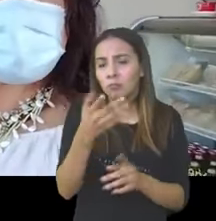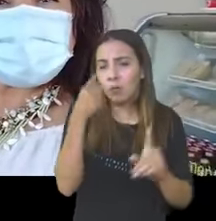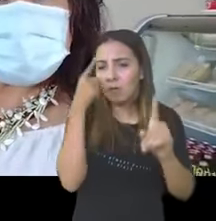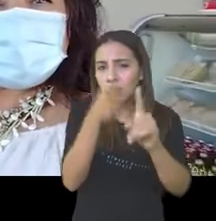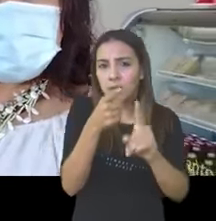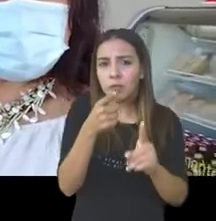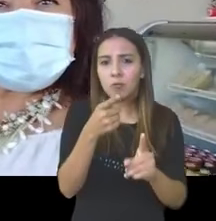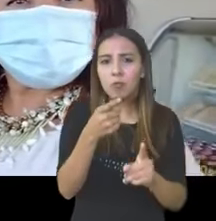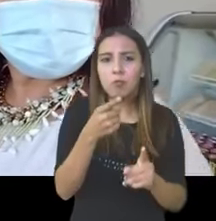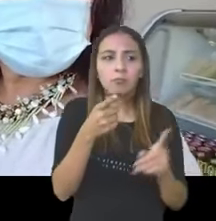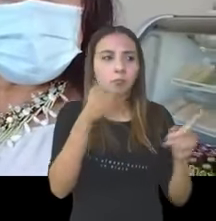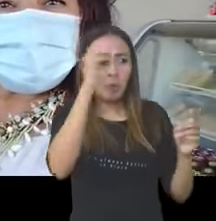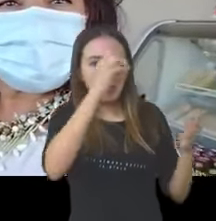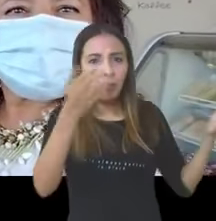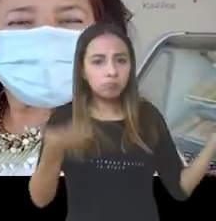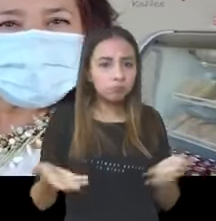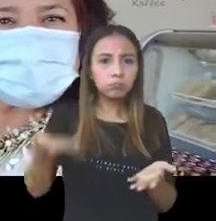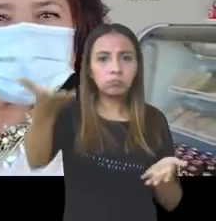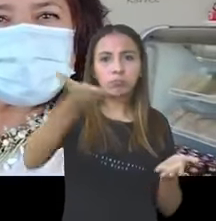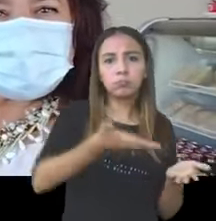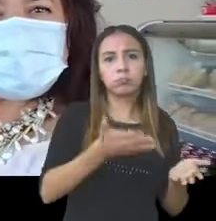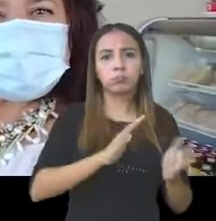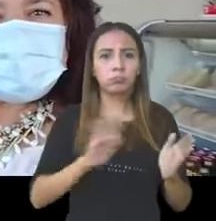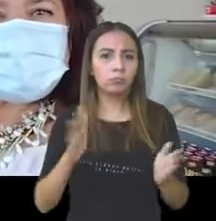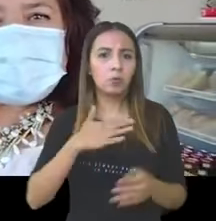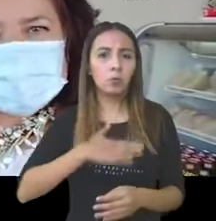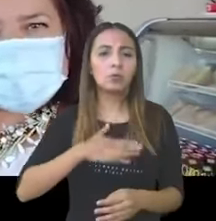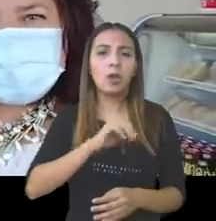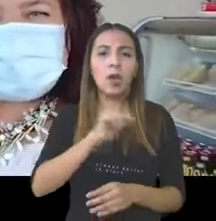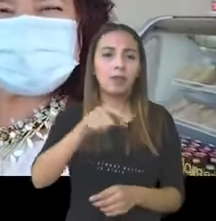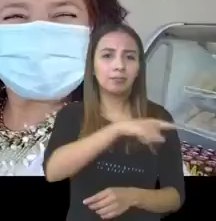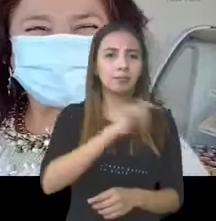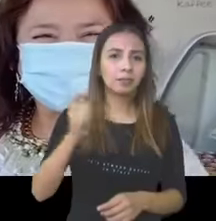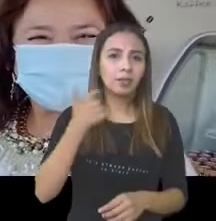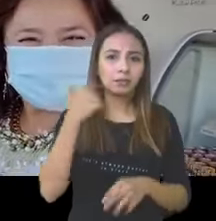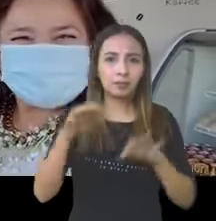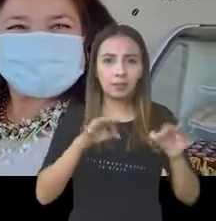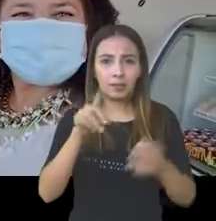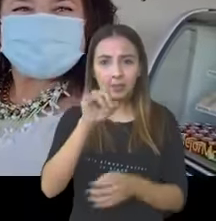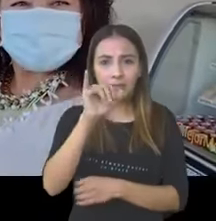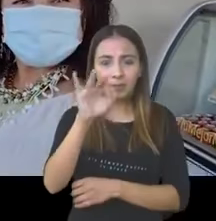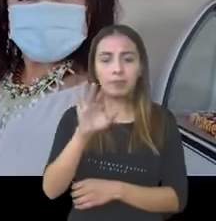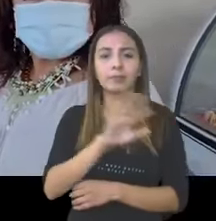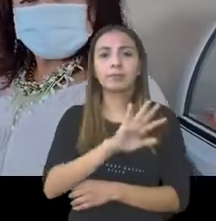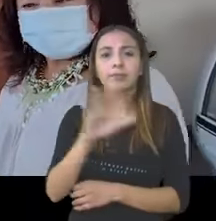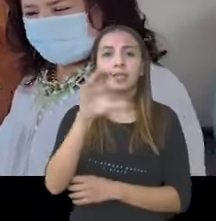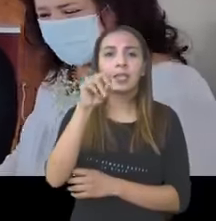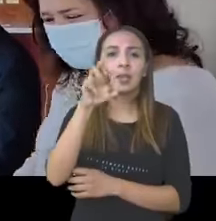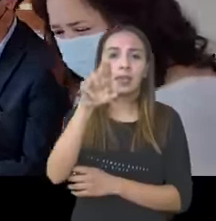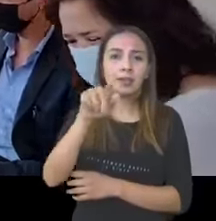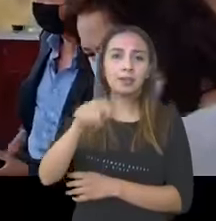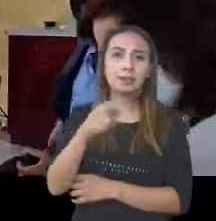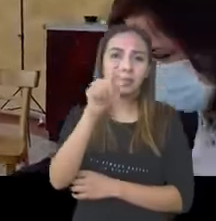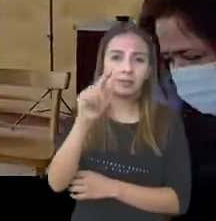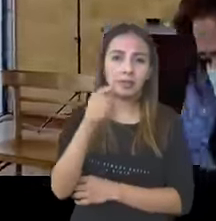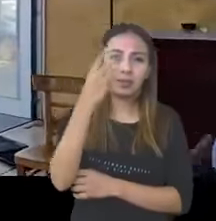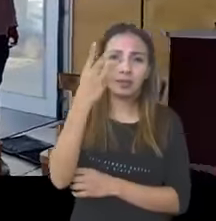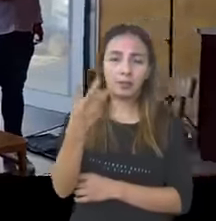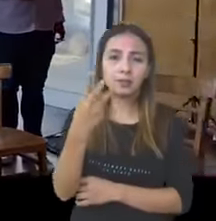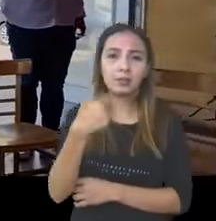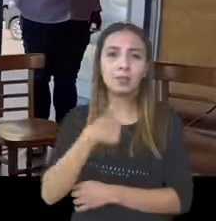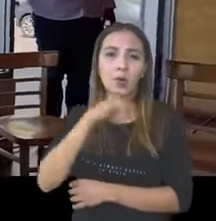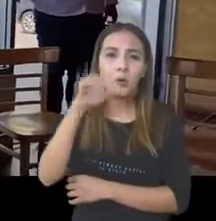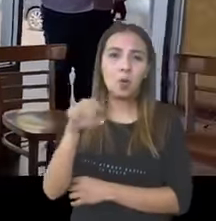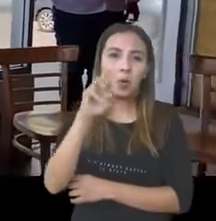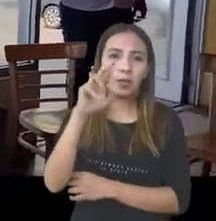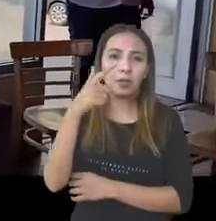¿no? De esa preocupación por parte de los empleados o exempleados de la ayuntamiento. Claro. Gracias. Para CNR Canal 73 y Jorge Díaz, lánzate